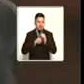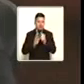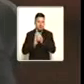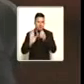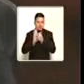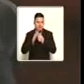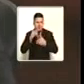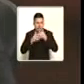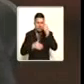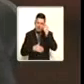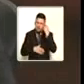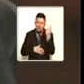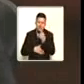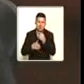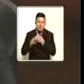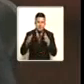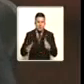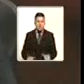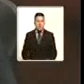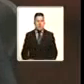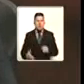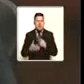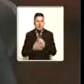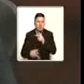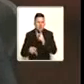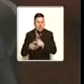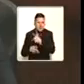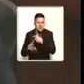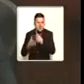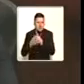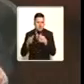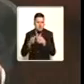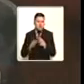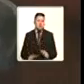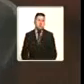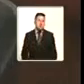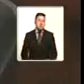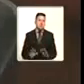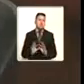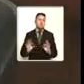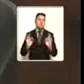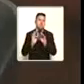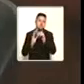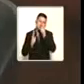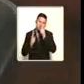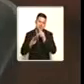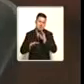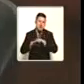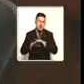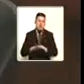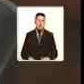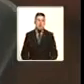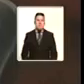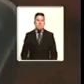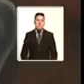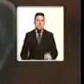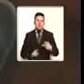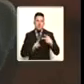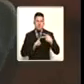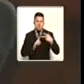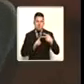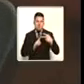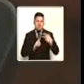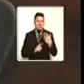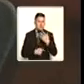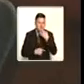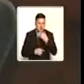borrar y empezar de nuevo esa cadena de asociación criminal? Importante hacer esa revisión. Lo segundo,